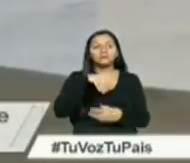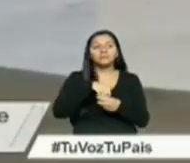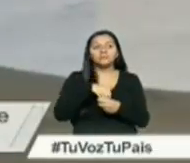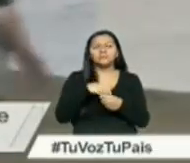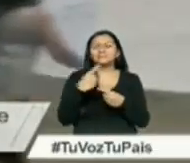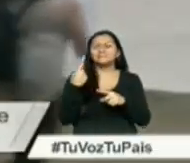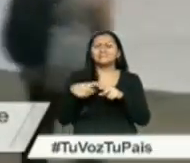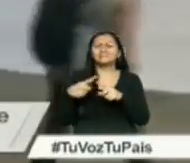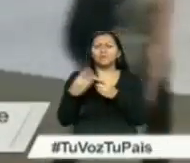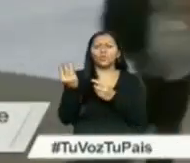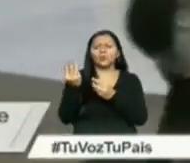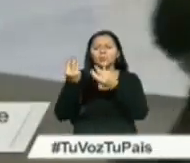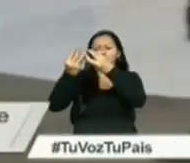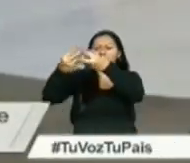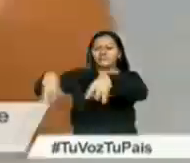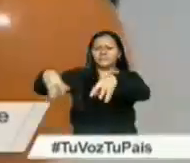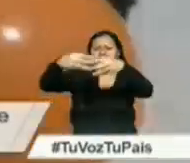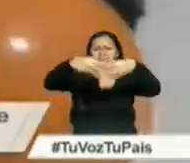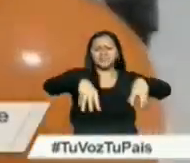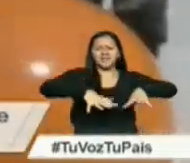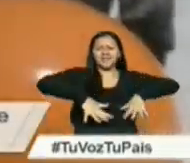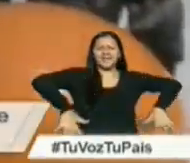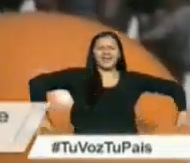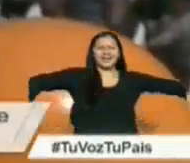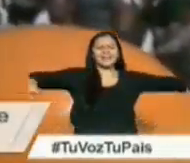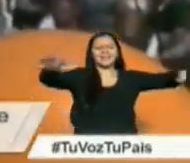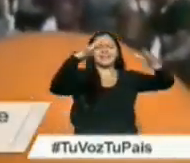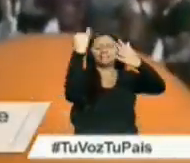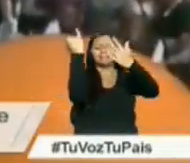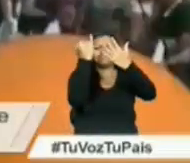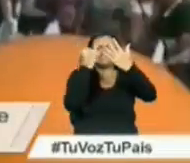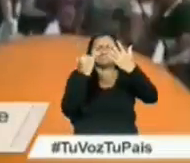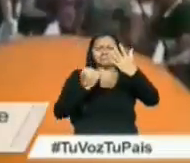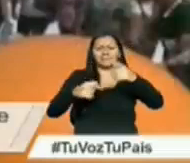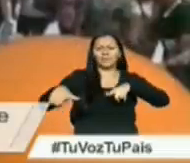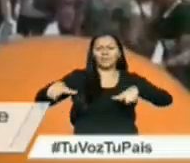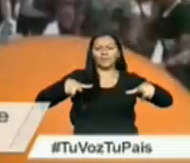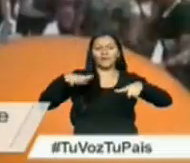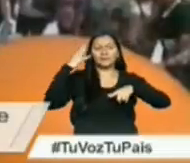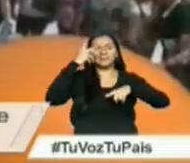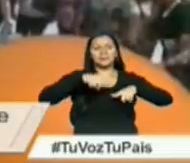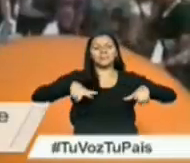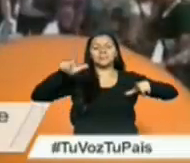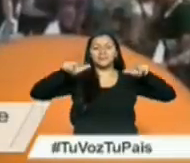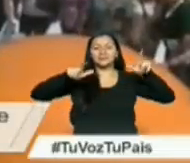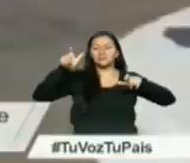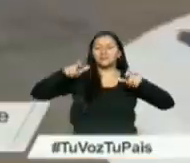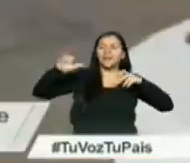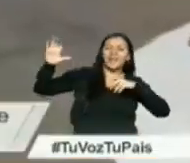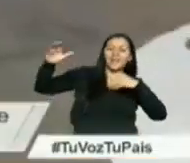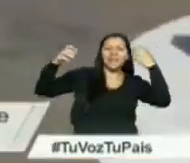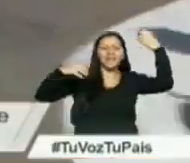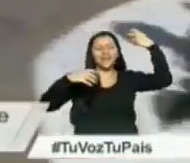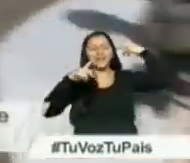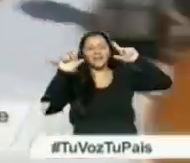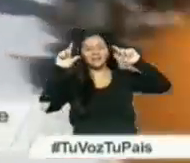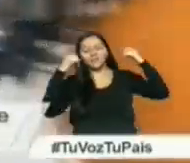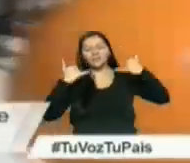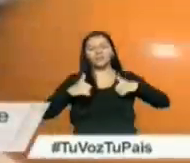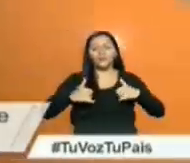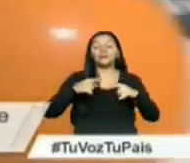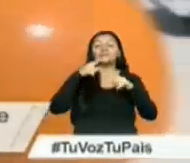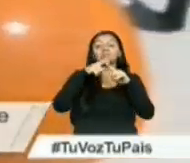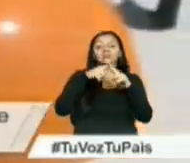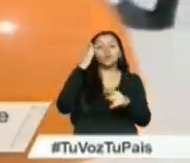una docena de huevos fritos gigantes que convierten el espacio en un gran sartén de ocurrencias cómicas, obra del artista